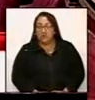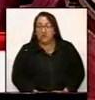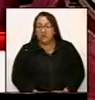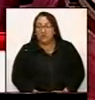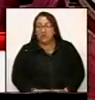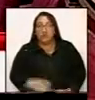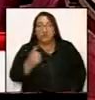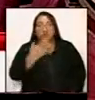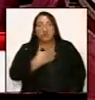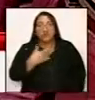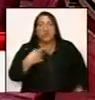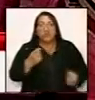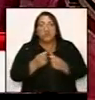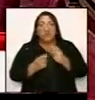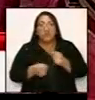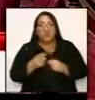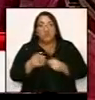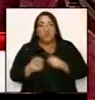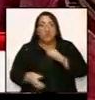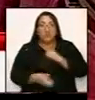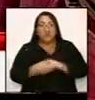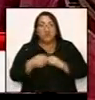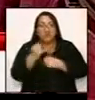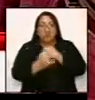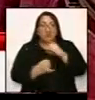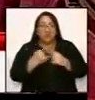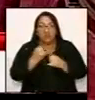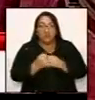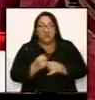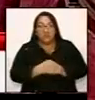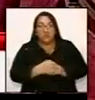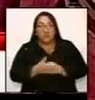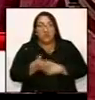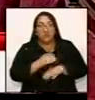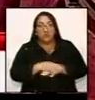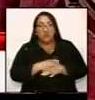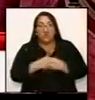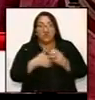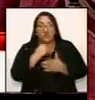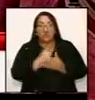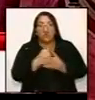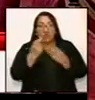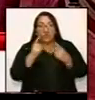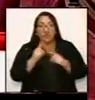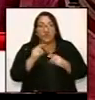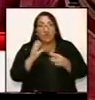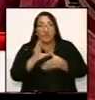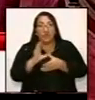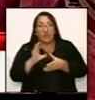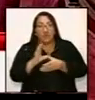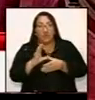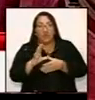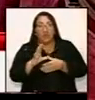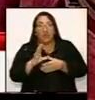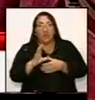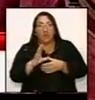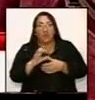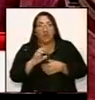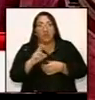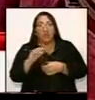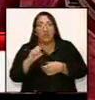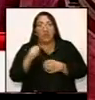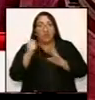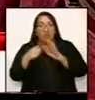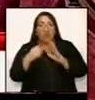Señor presidente, señores congresistas, este Tratado Internacional Ejecutivo para la aprobación del Acuerdo Latinoamericano de Coproducción Cinematográfica